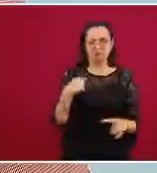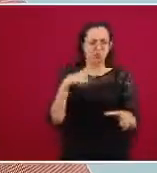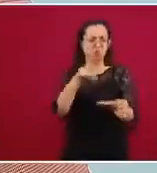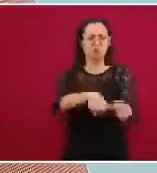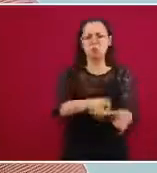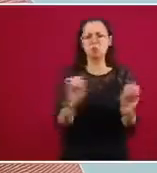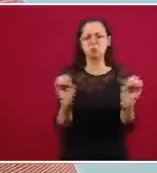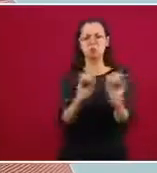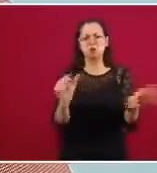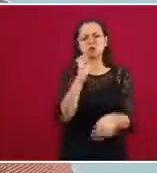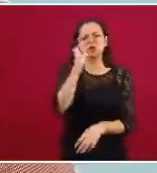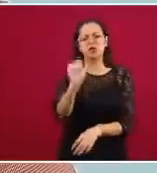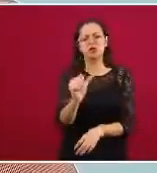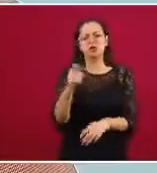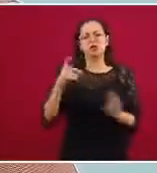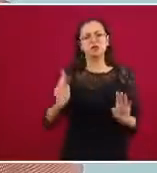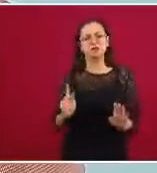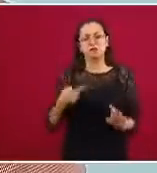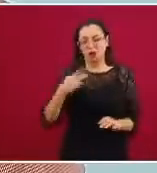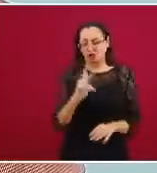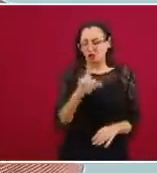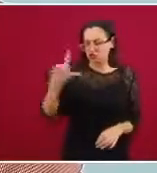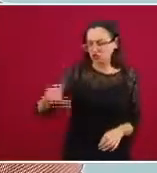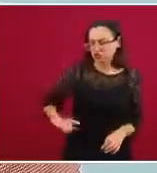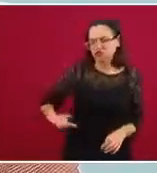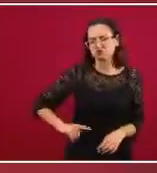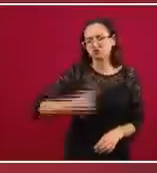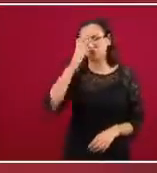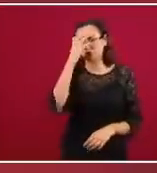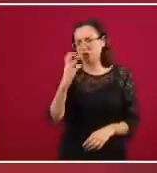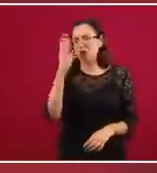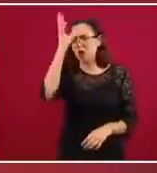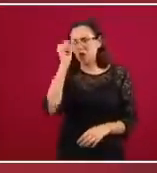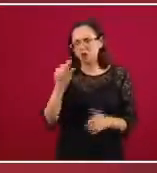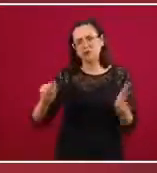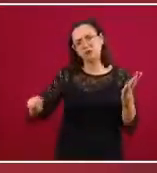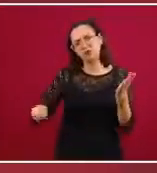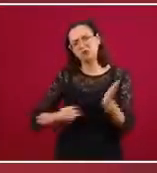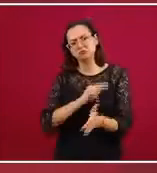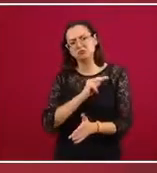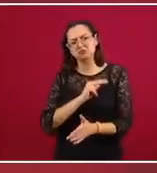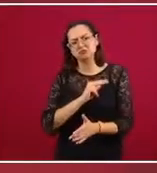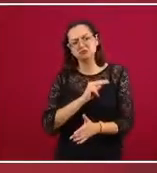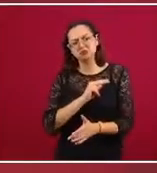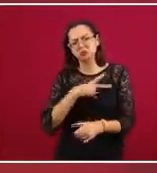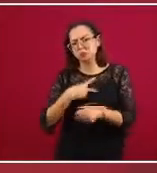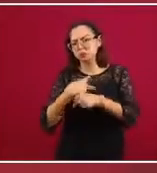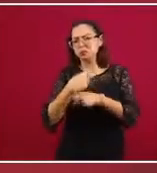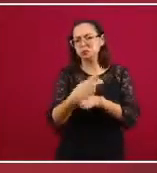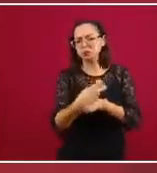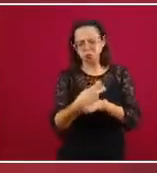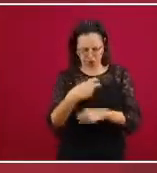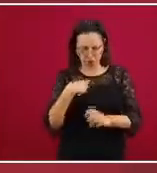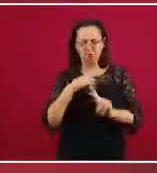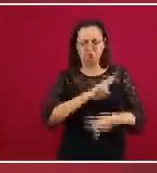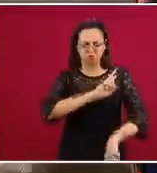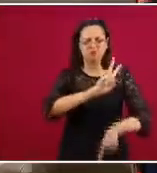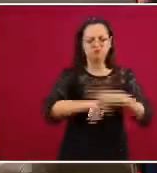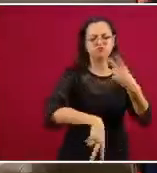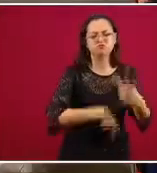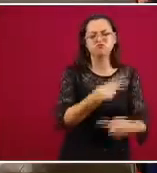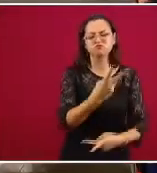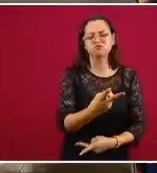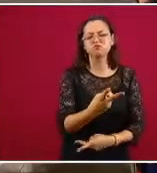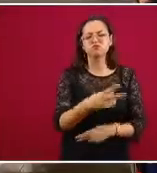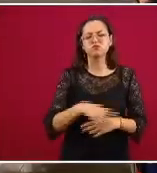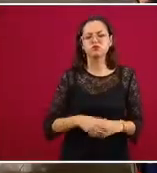llegamos había este convenio ya firmado y nos hemos presentado en esa mesa con el convenio que se tiene